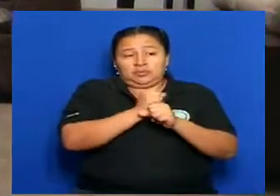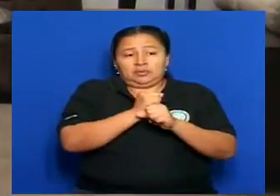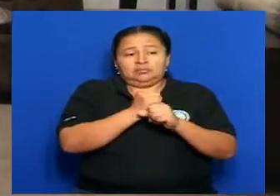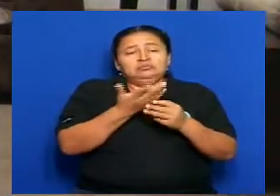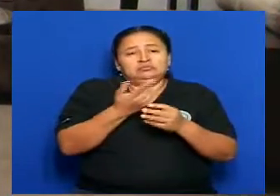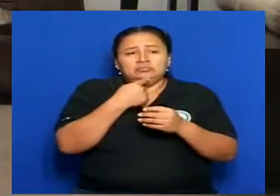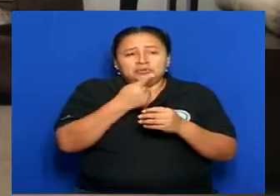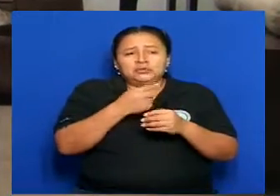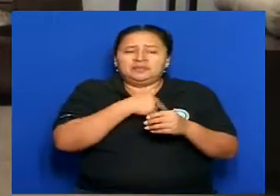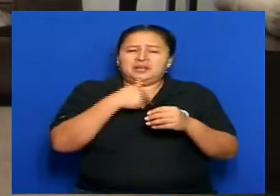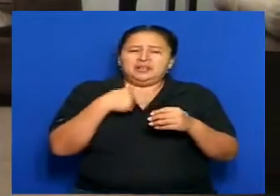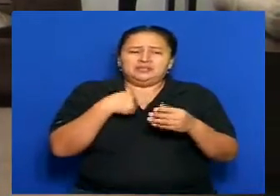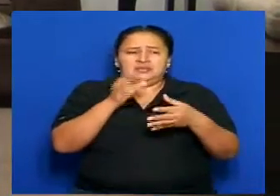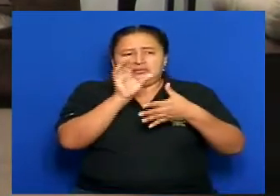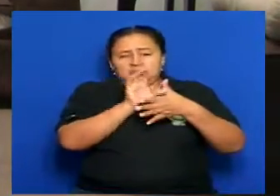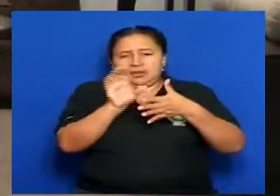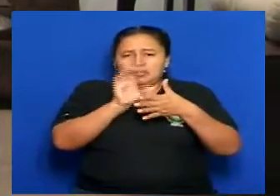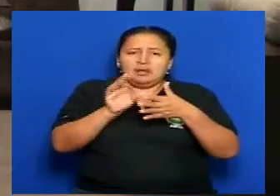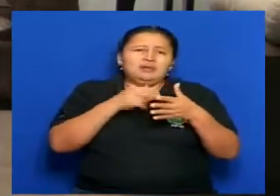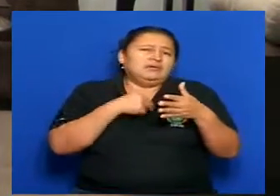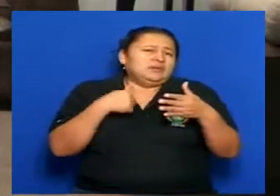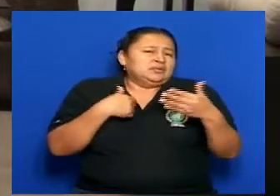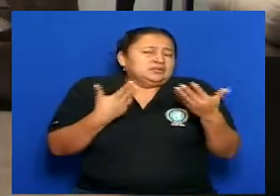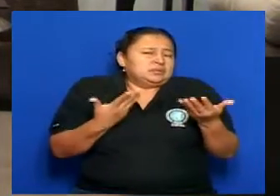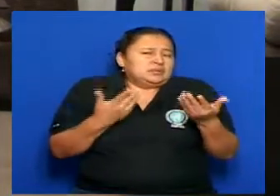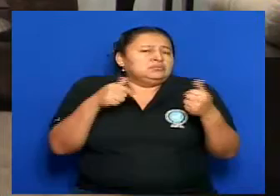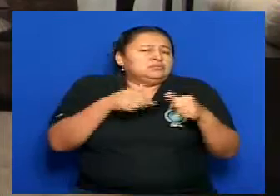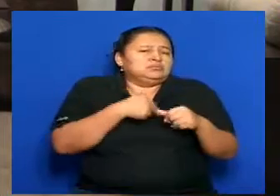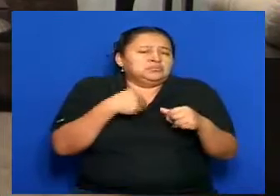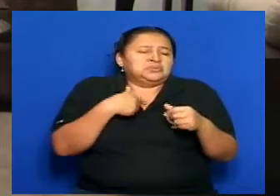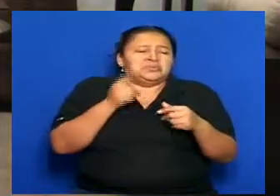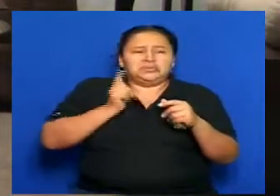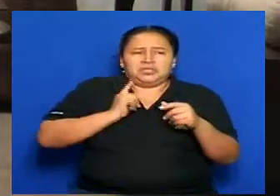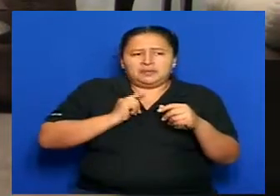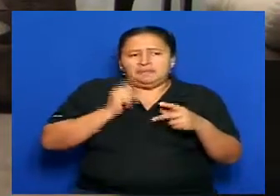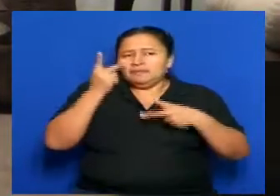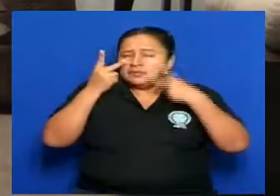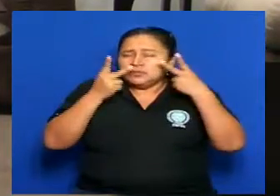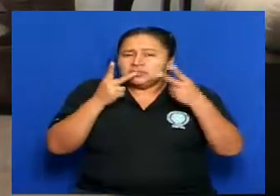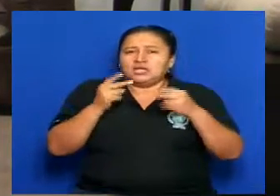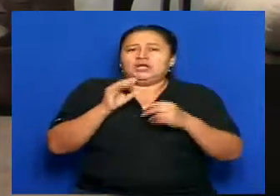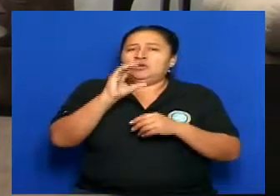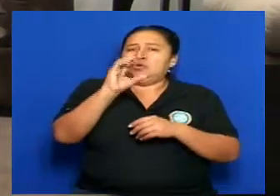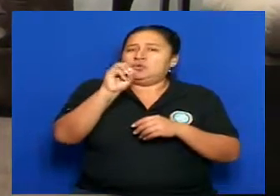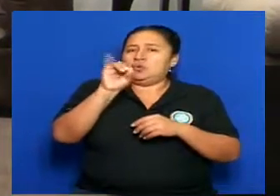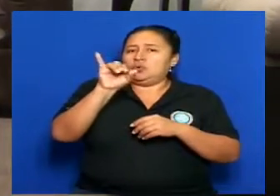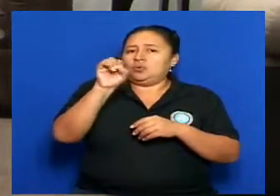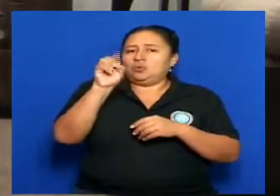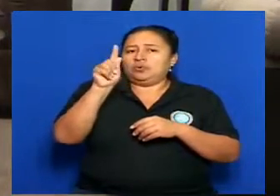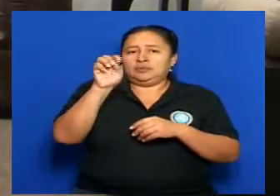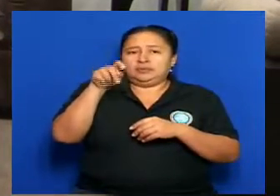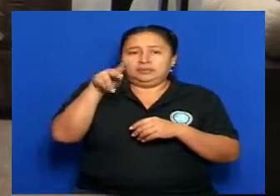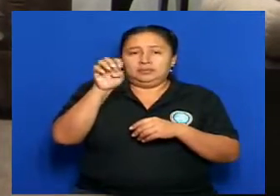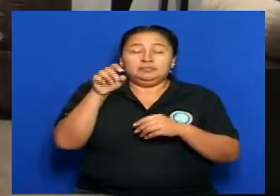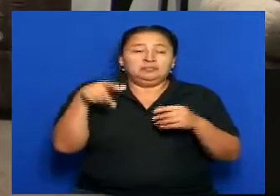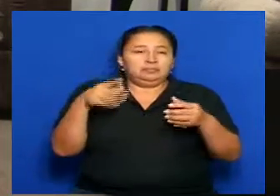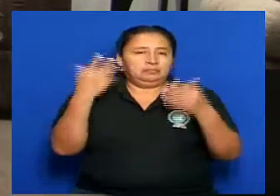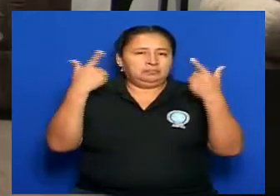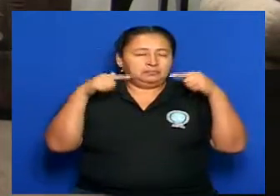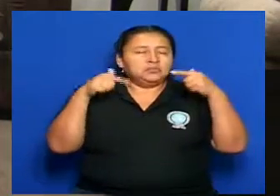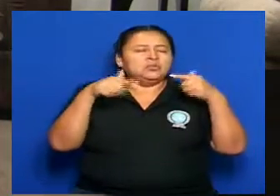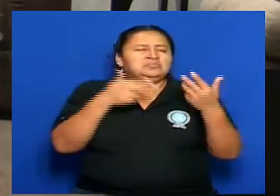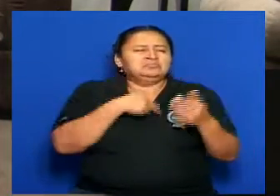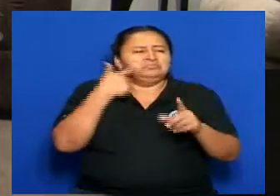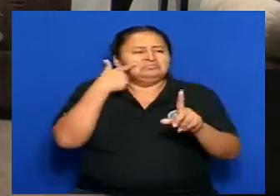calendarización que se realizó tienen una visita al coyote p cuál es el propósito de realizar esta